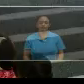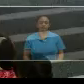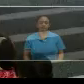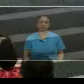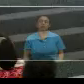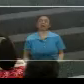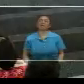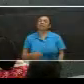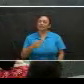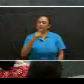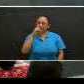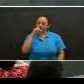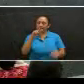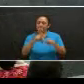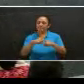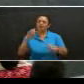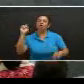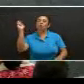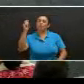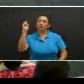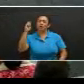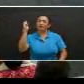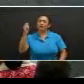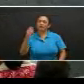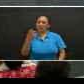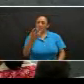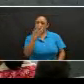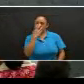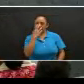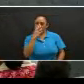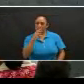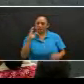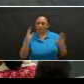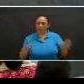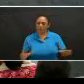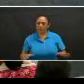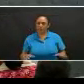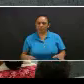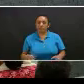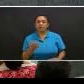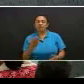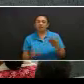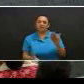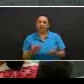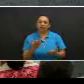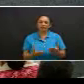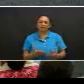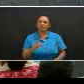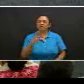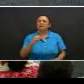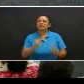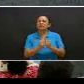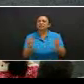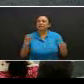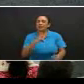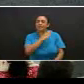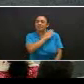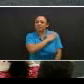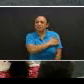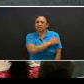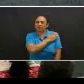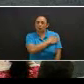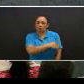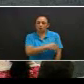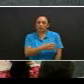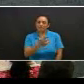He sido también como David, que ha pecado y que ha sido tal vez inmisericordia con otros que han pecado